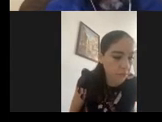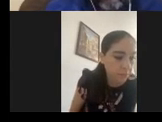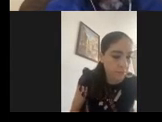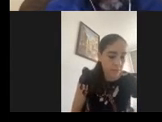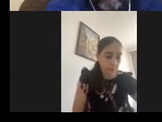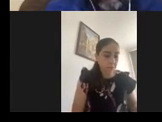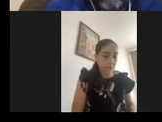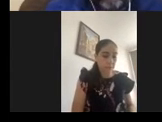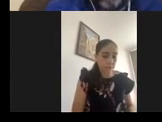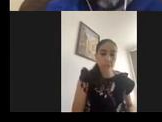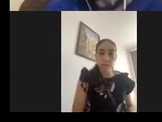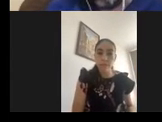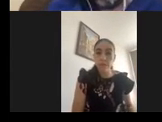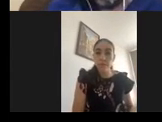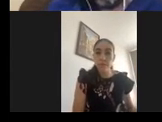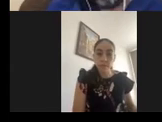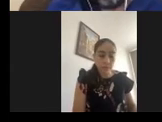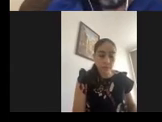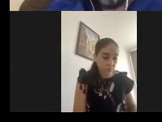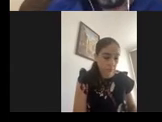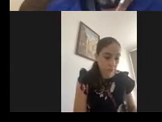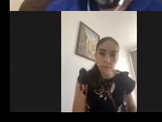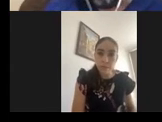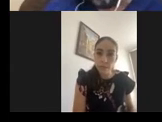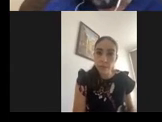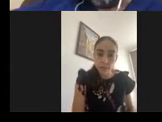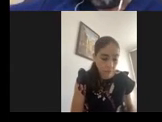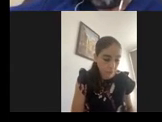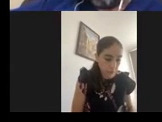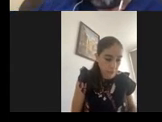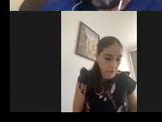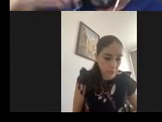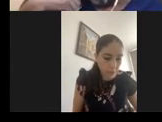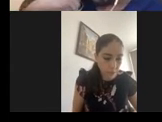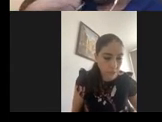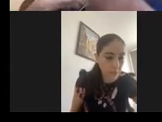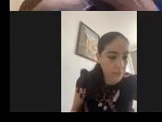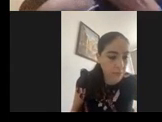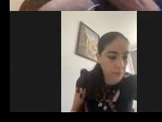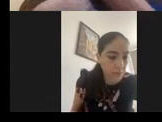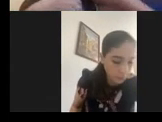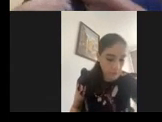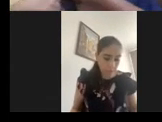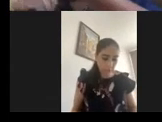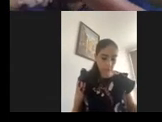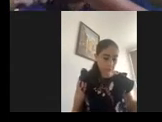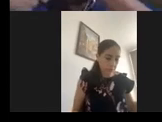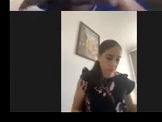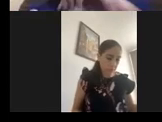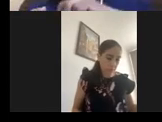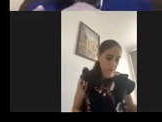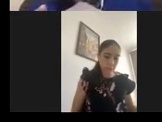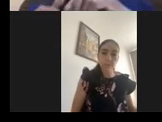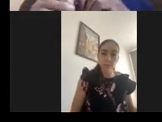uno de los talleres en específico en esta fue con las delegaciones, y no solamente con las delegaciones, sino que a través de los distintos talleres se